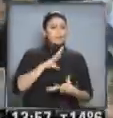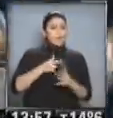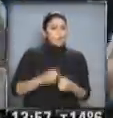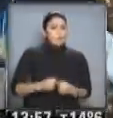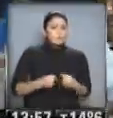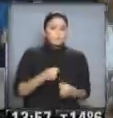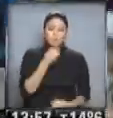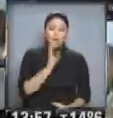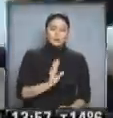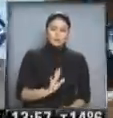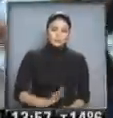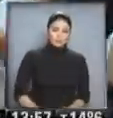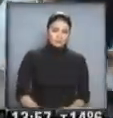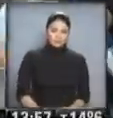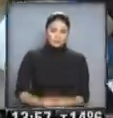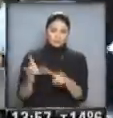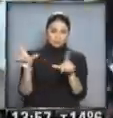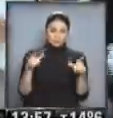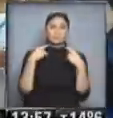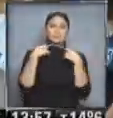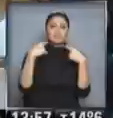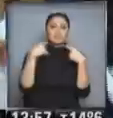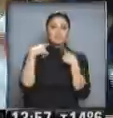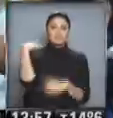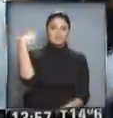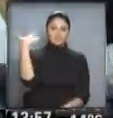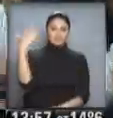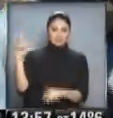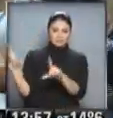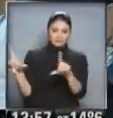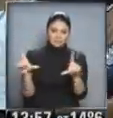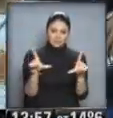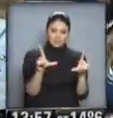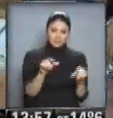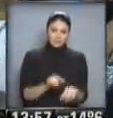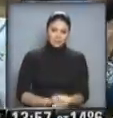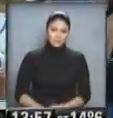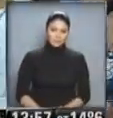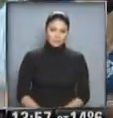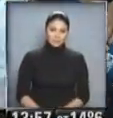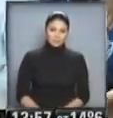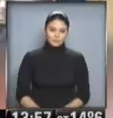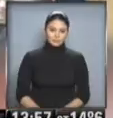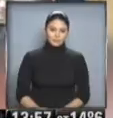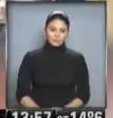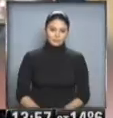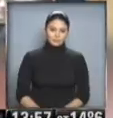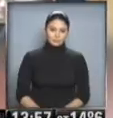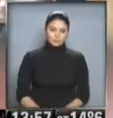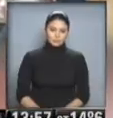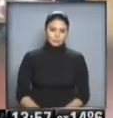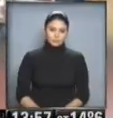espectacular. ¡Dale, campeón! ¡Dale, campeón! ¡Dale, campeón! ¡Dale, campeón!